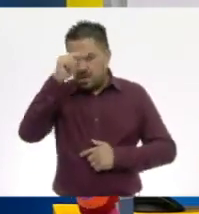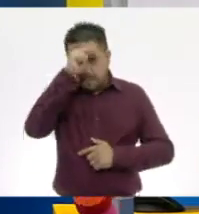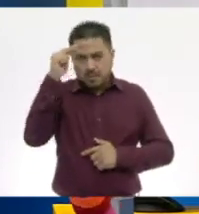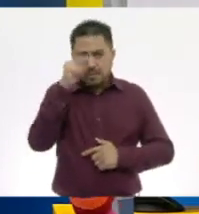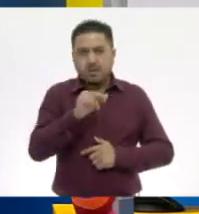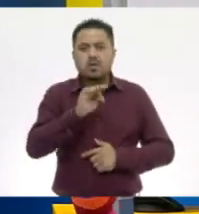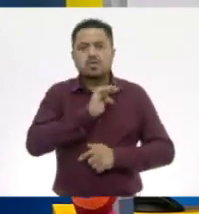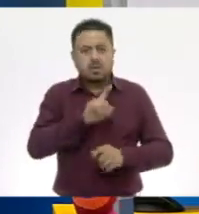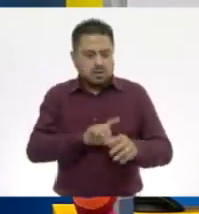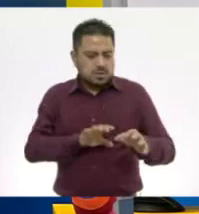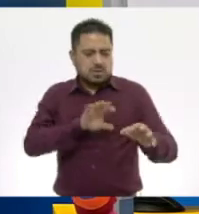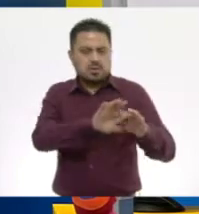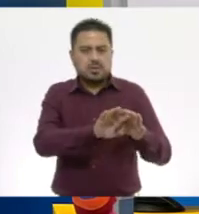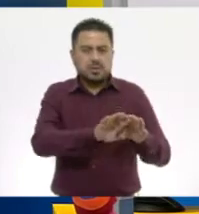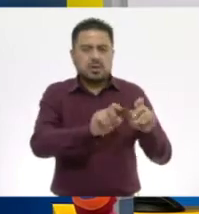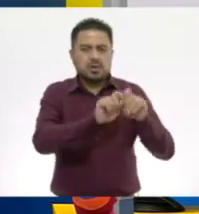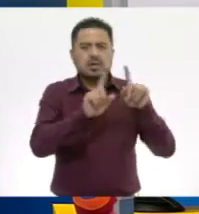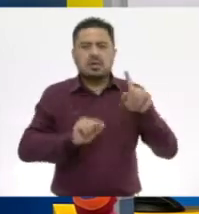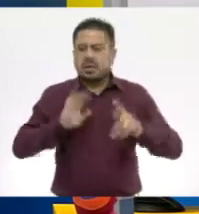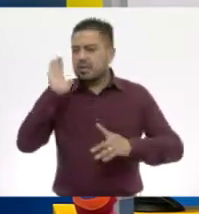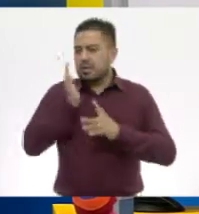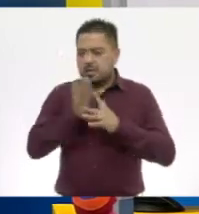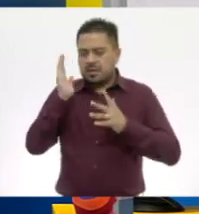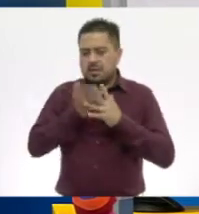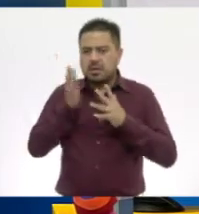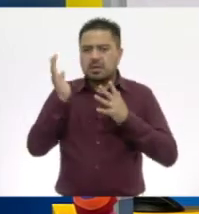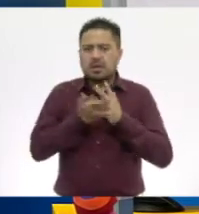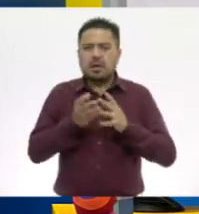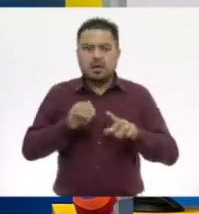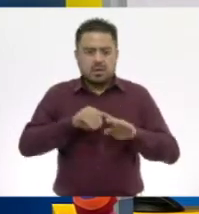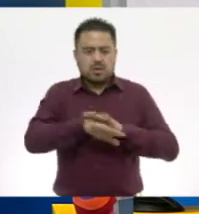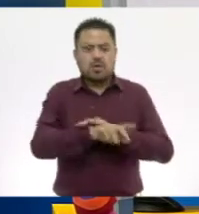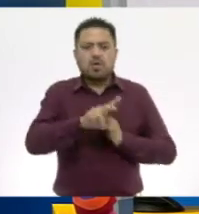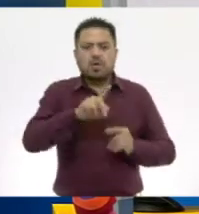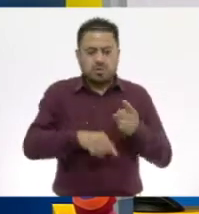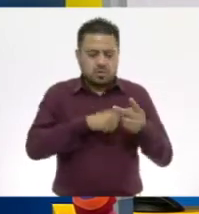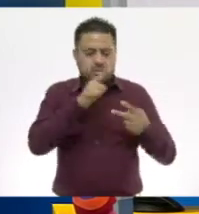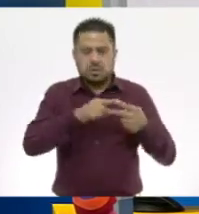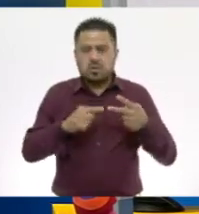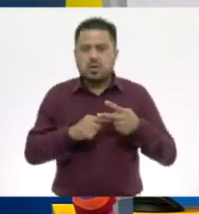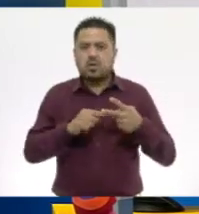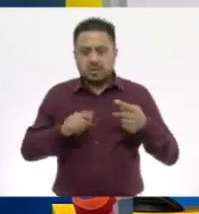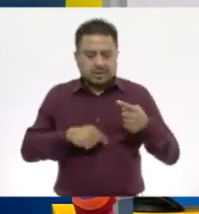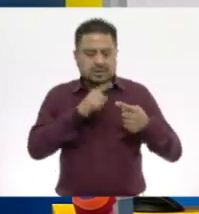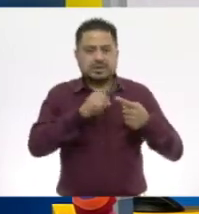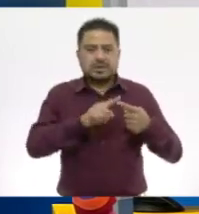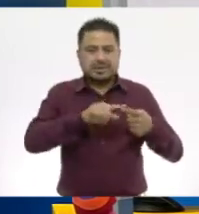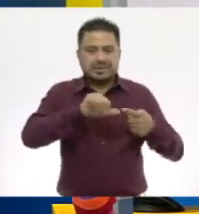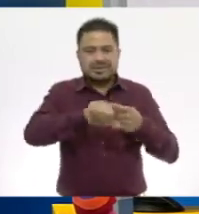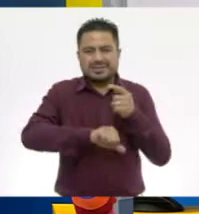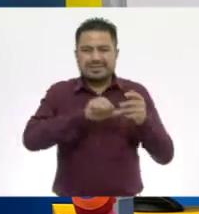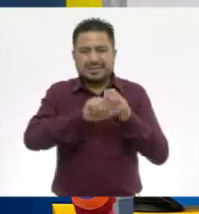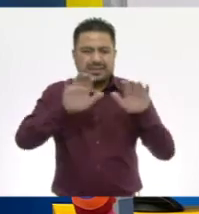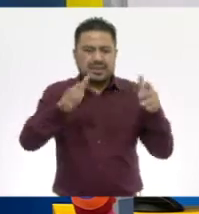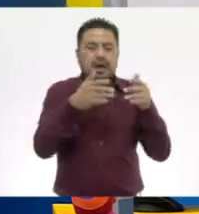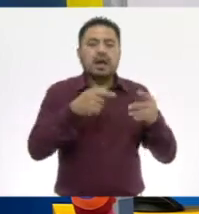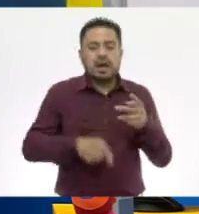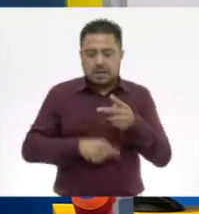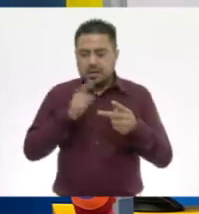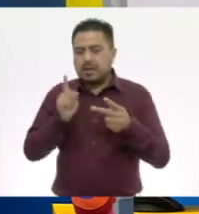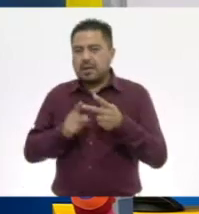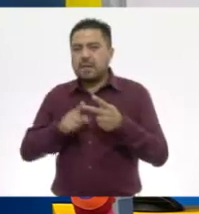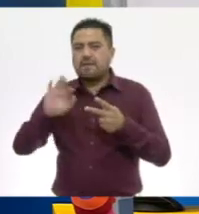se uniera en una república se dividieron en 2 corrientes. Por una parte teníamos a los centralistas y por otra teníamos